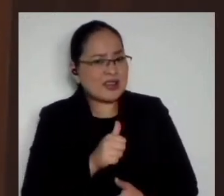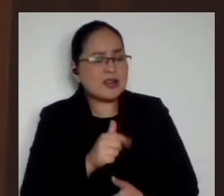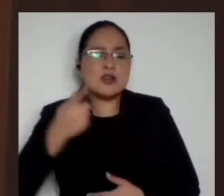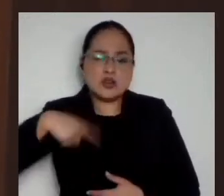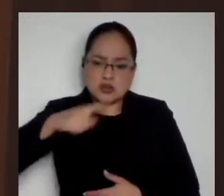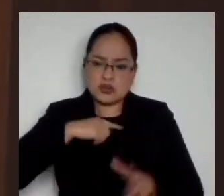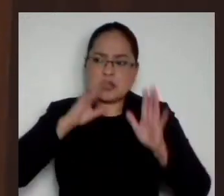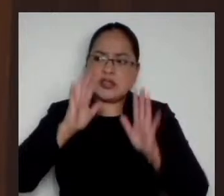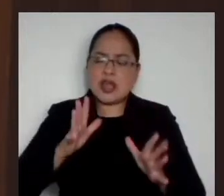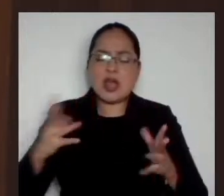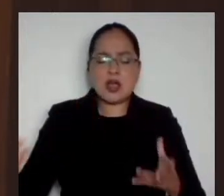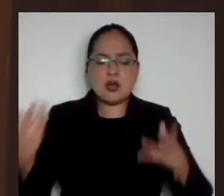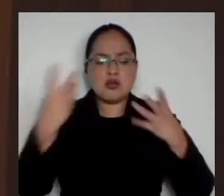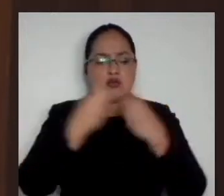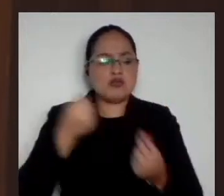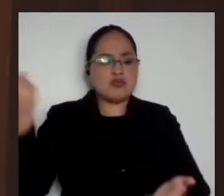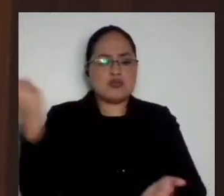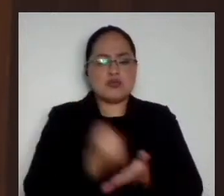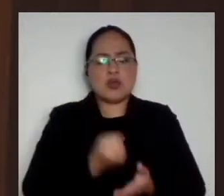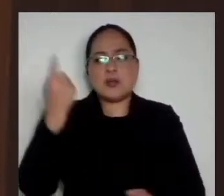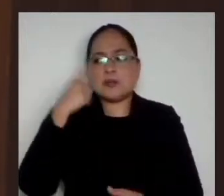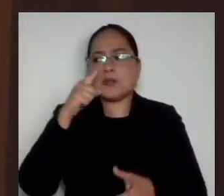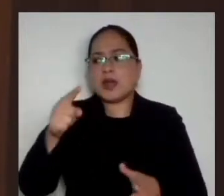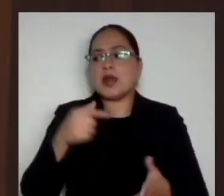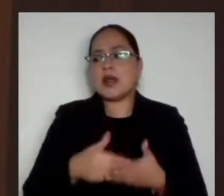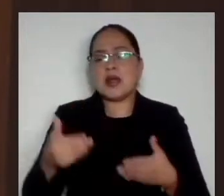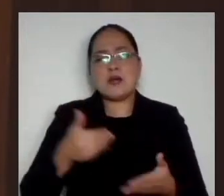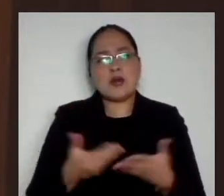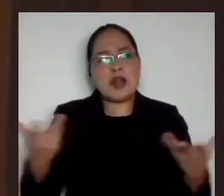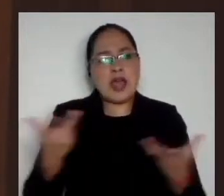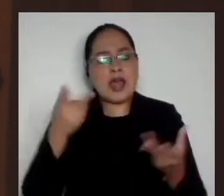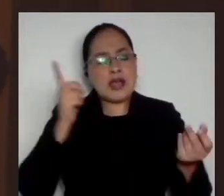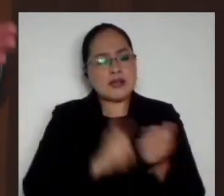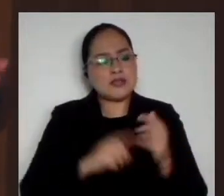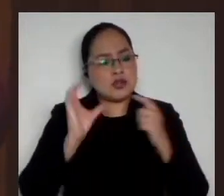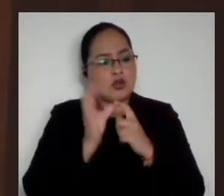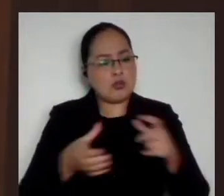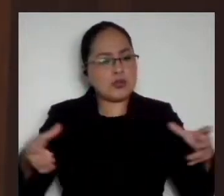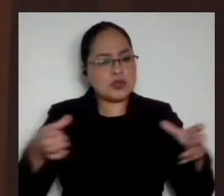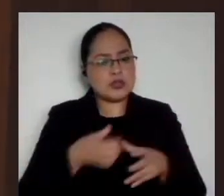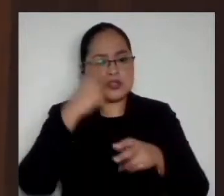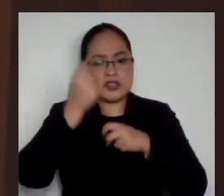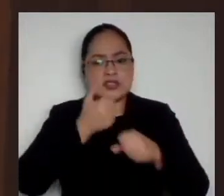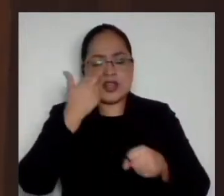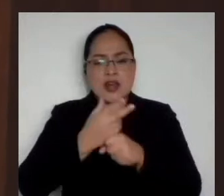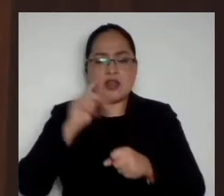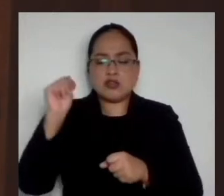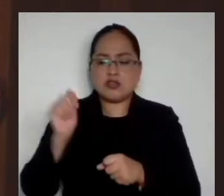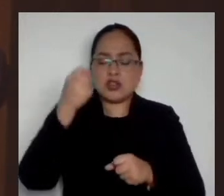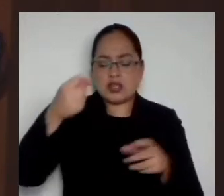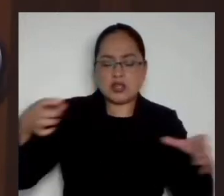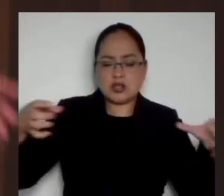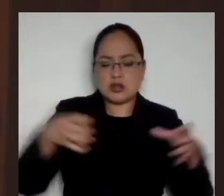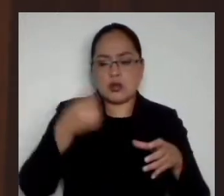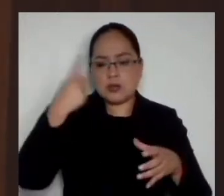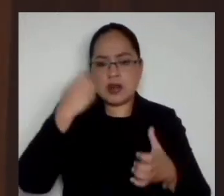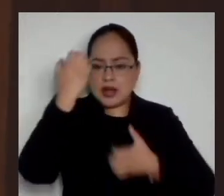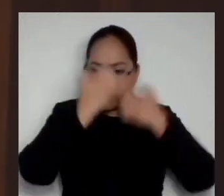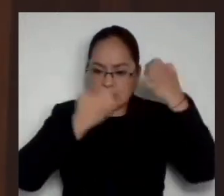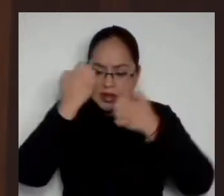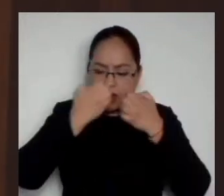aprobó para poder constituir esa comisión que hemos denominado Secretariado Técnico para el análisis,